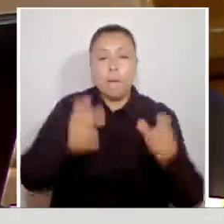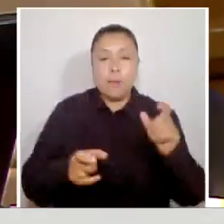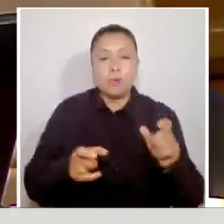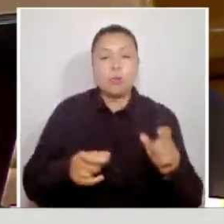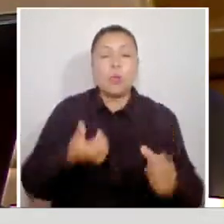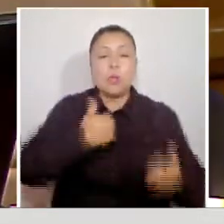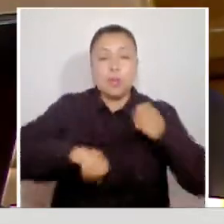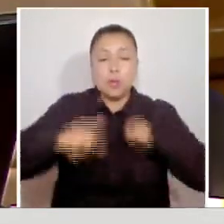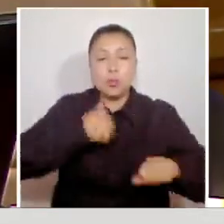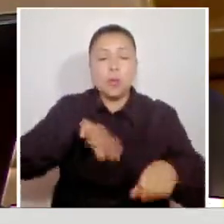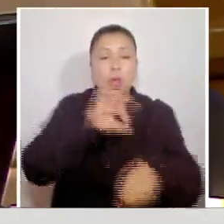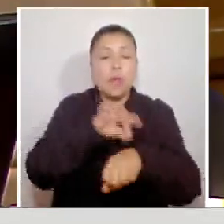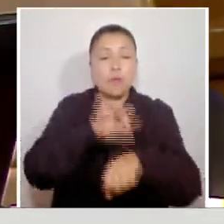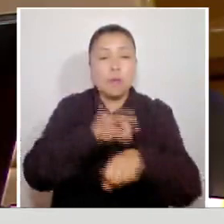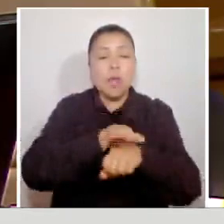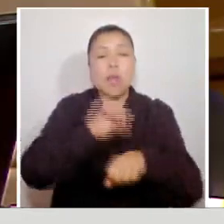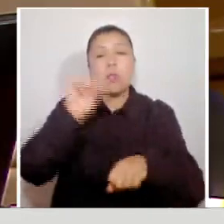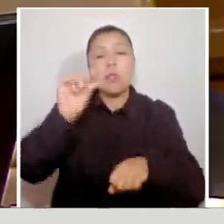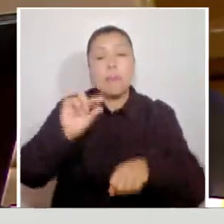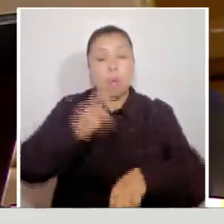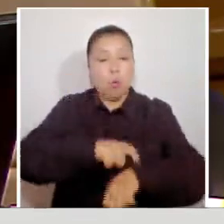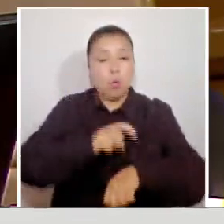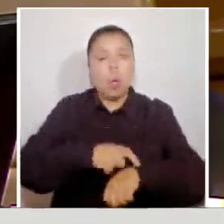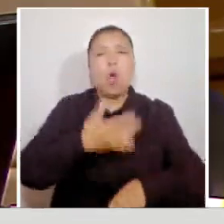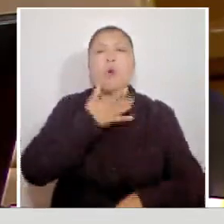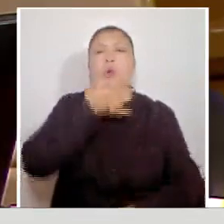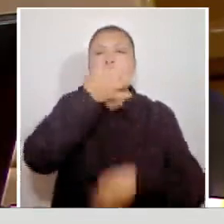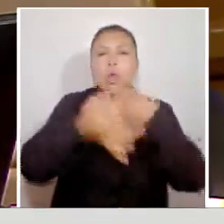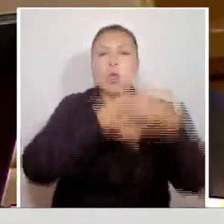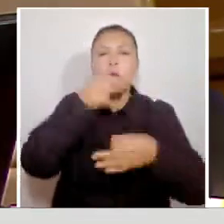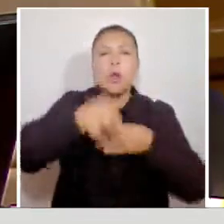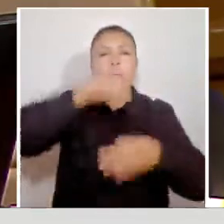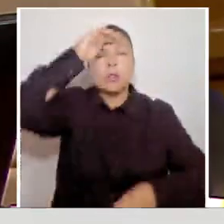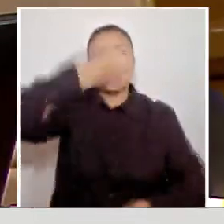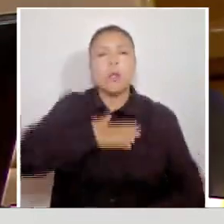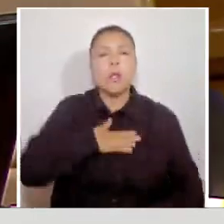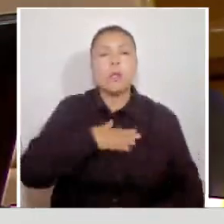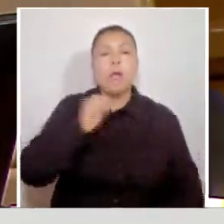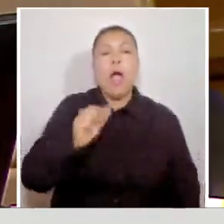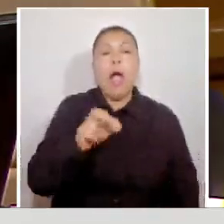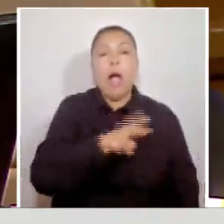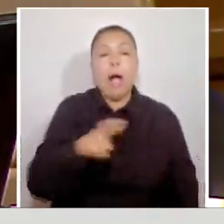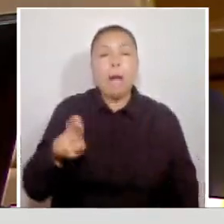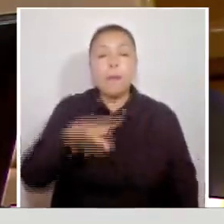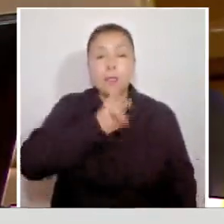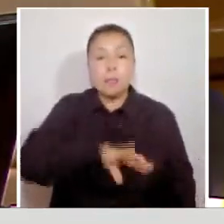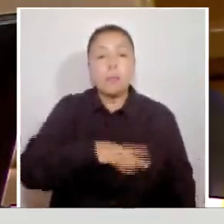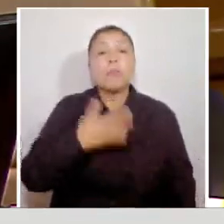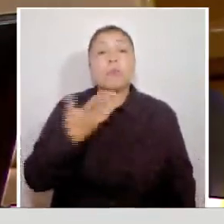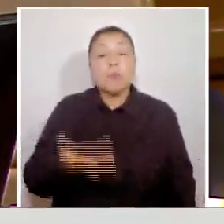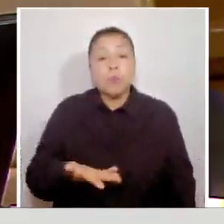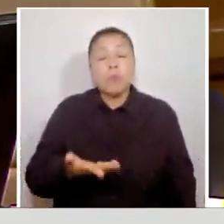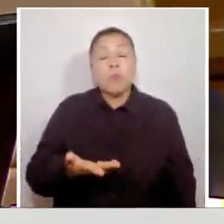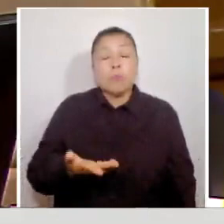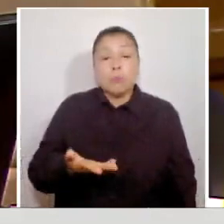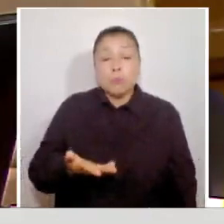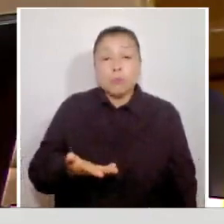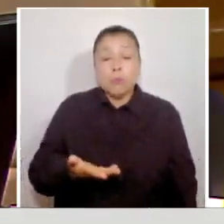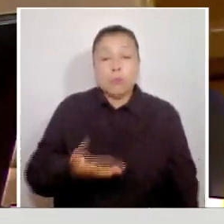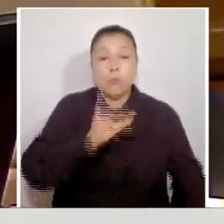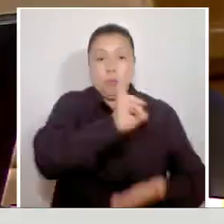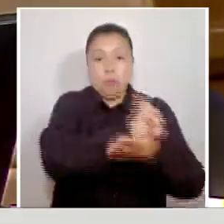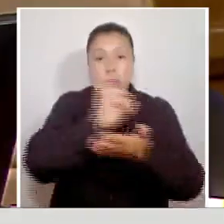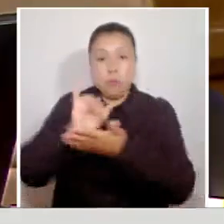posible por qué cuento presidente esta experiencia de aper chile porque son una de las tantas instituciones que